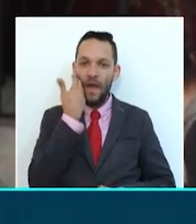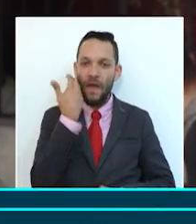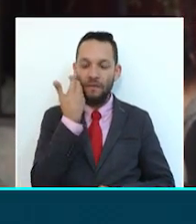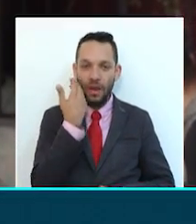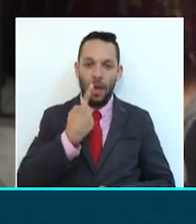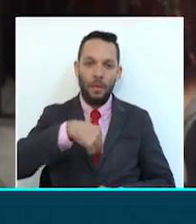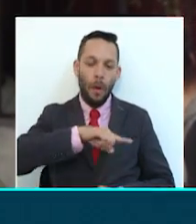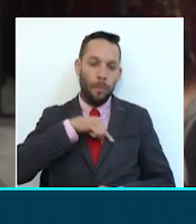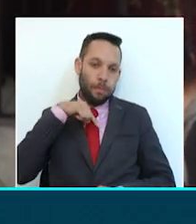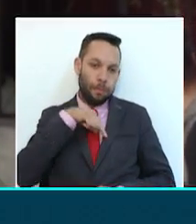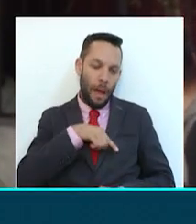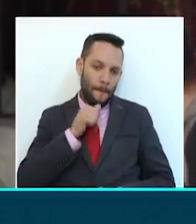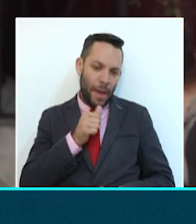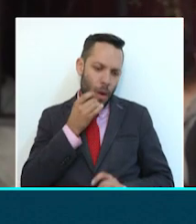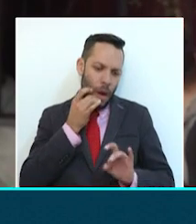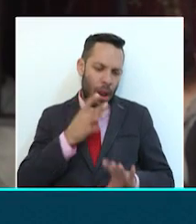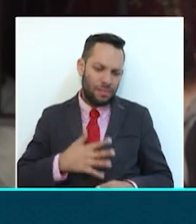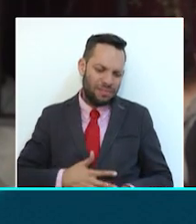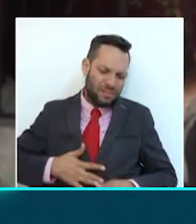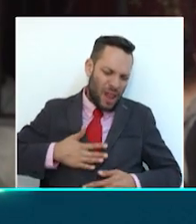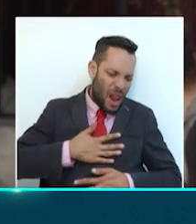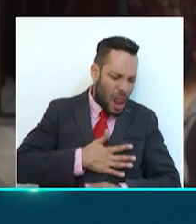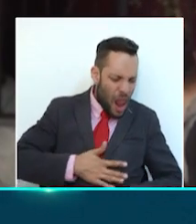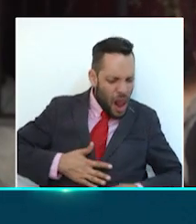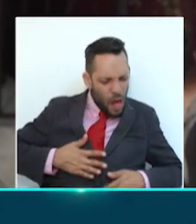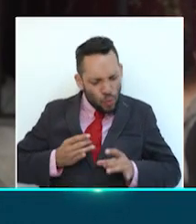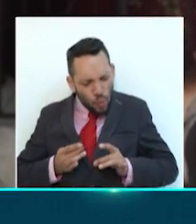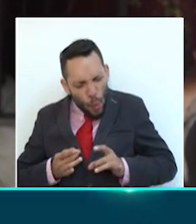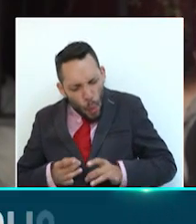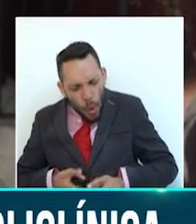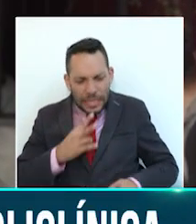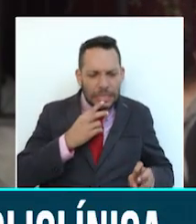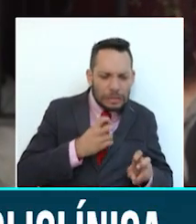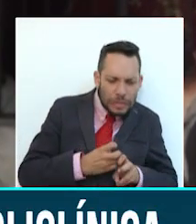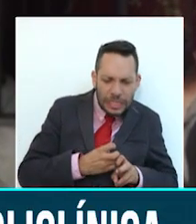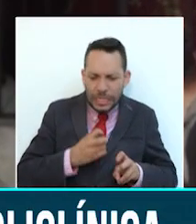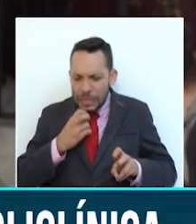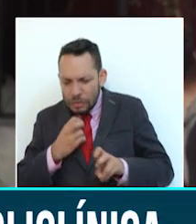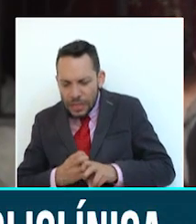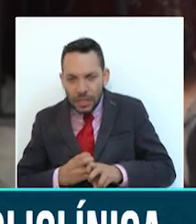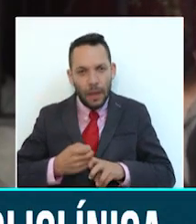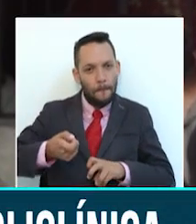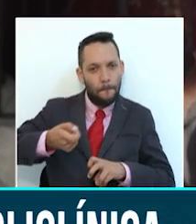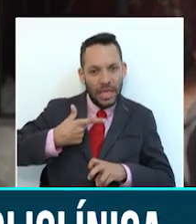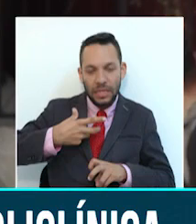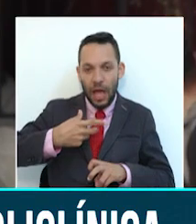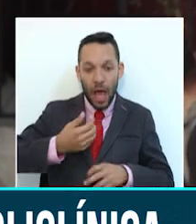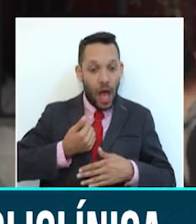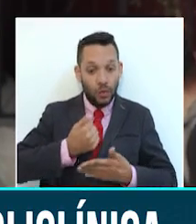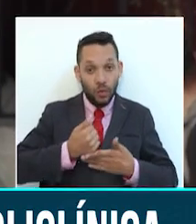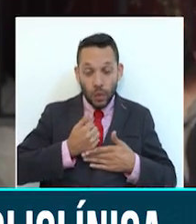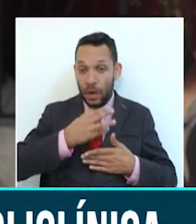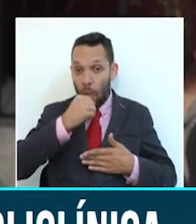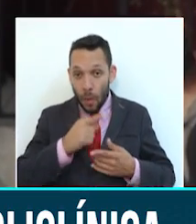aguda intermitente, pues está amparada por una ley especial para este tipo de pacientes. Ella va a cumplir 5 meses